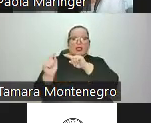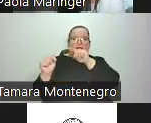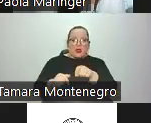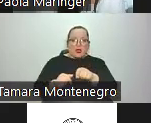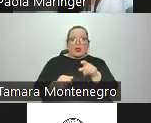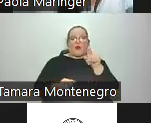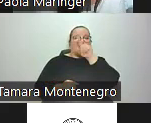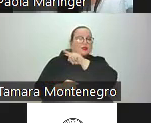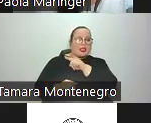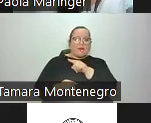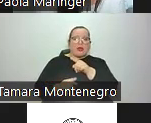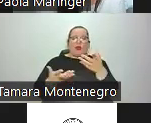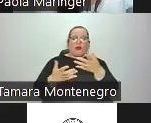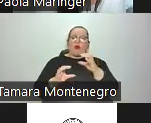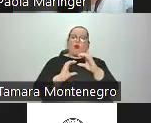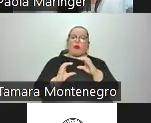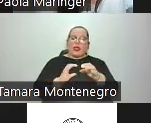la última parte a cómo comunicarlo.